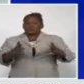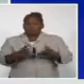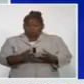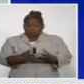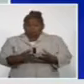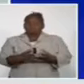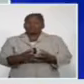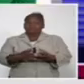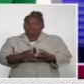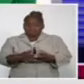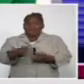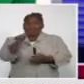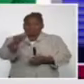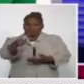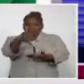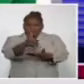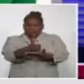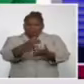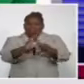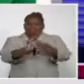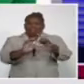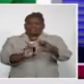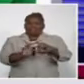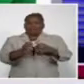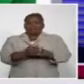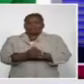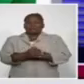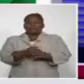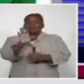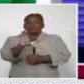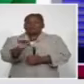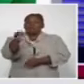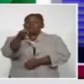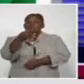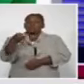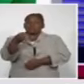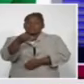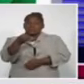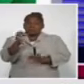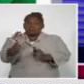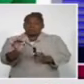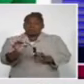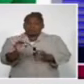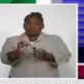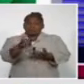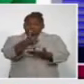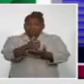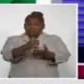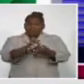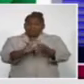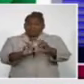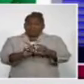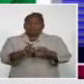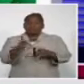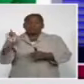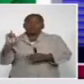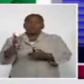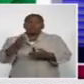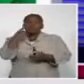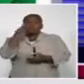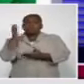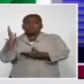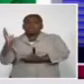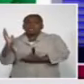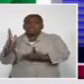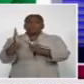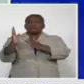municipio cabecera. Estamos hablando del municipio de Guantánamo. Con este comportamiento del municipio especial y